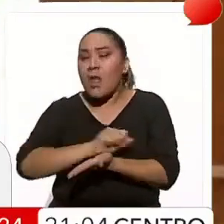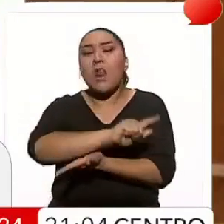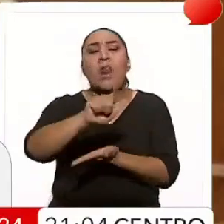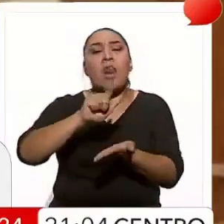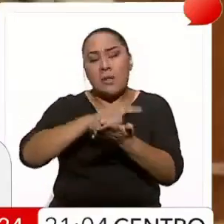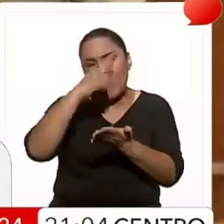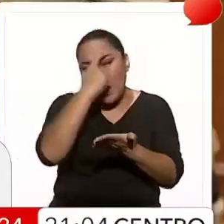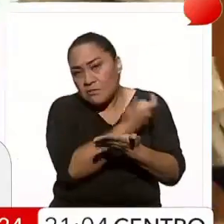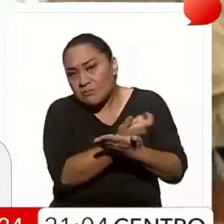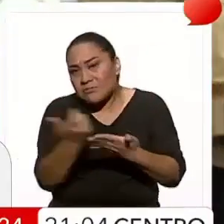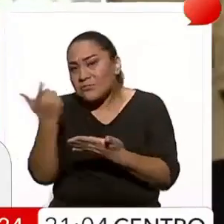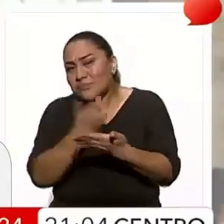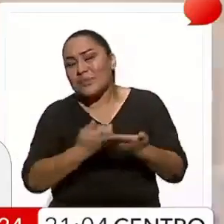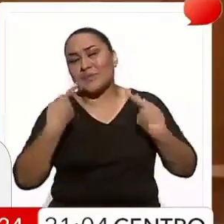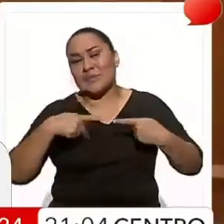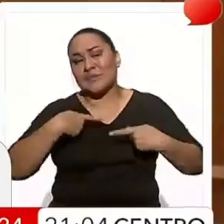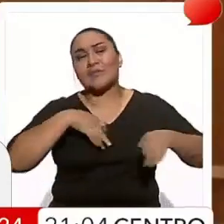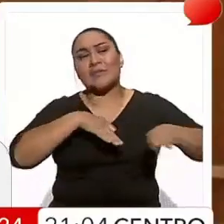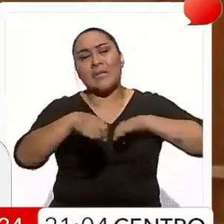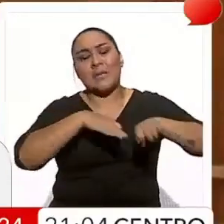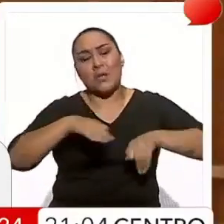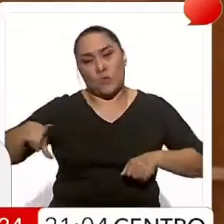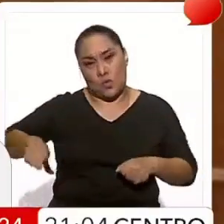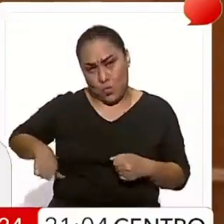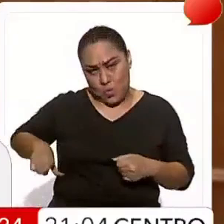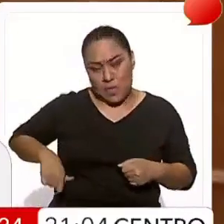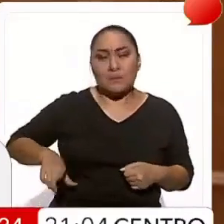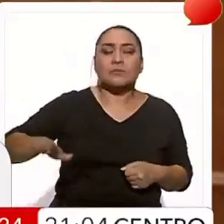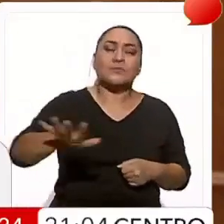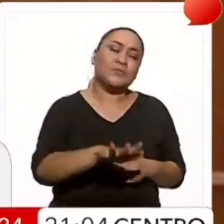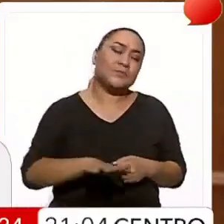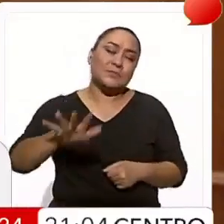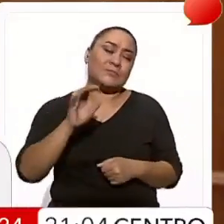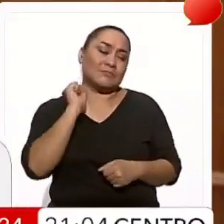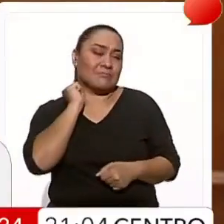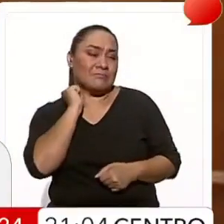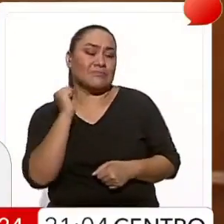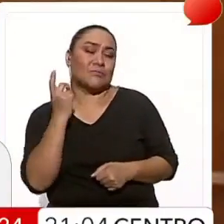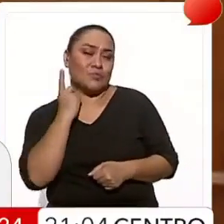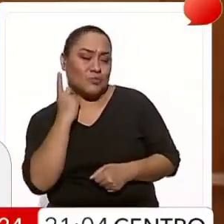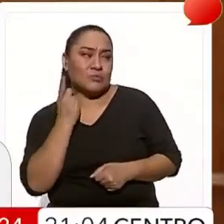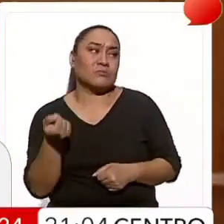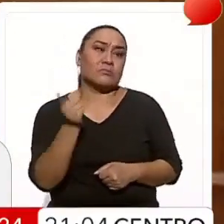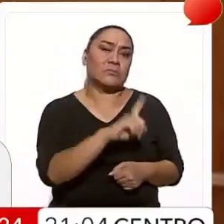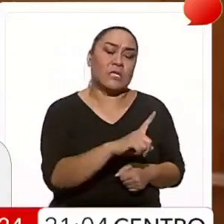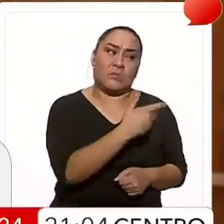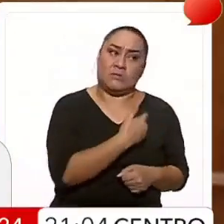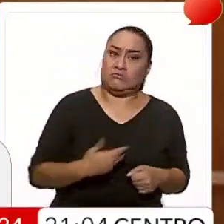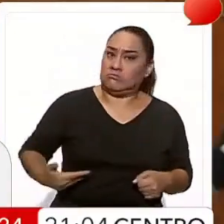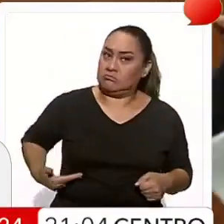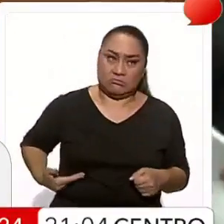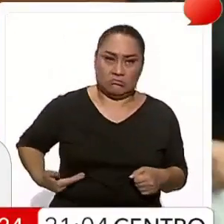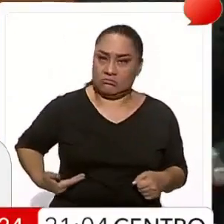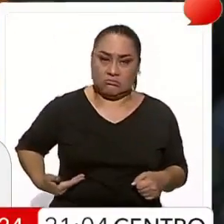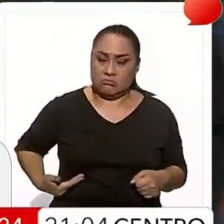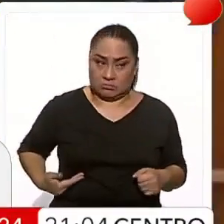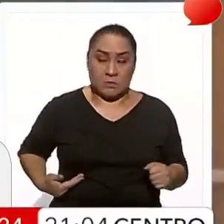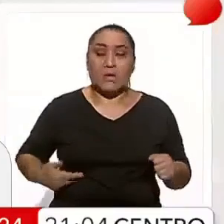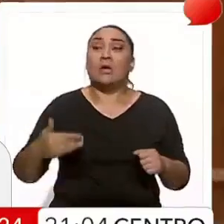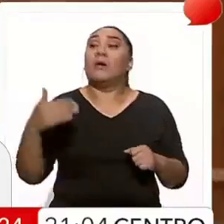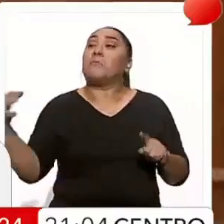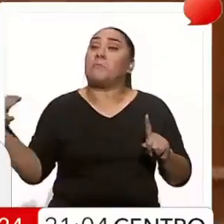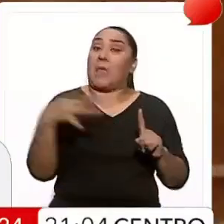de los Servidores Públicos. Por lo que hace al Poder Legislativo y en el Poder Ejecutivo, nadie gana más que el presidente de la